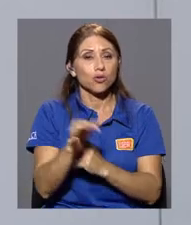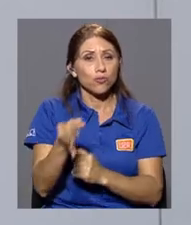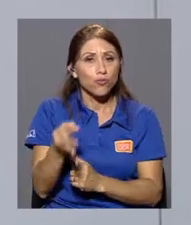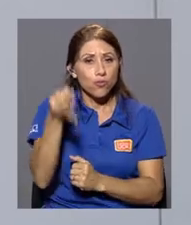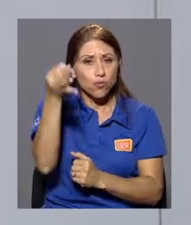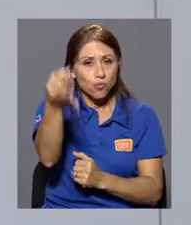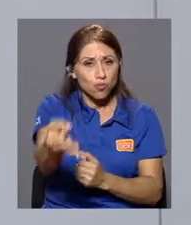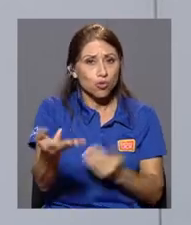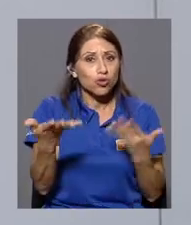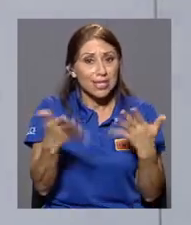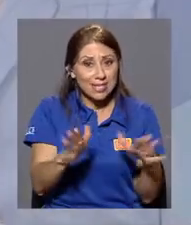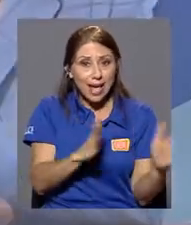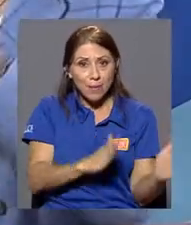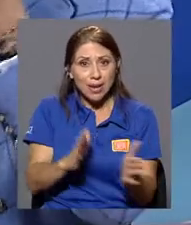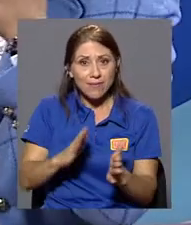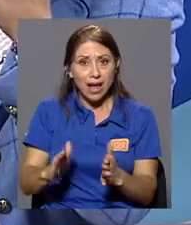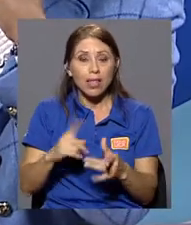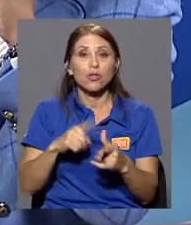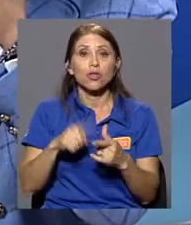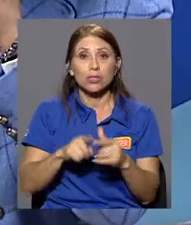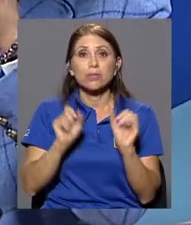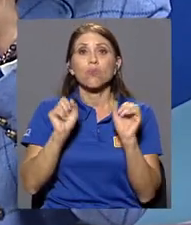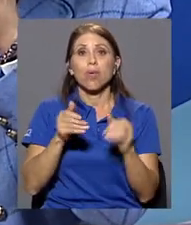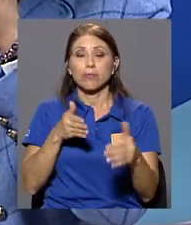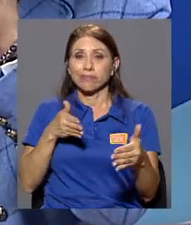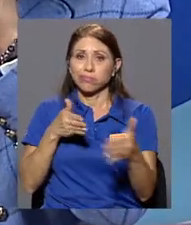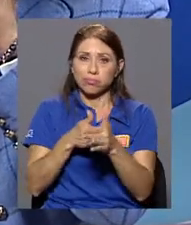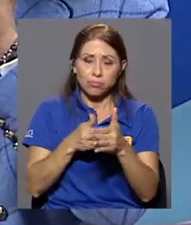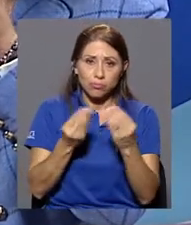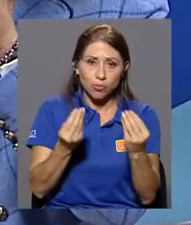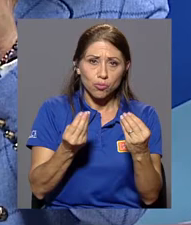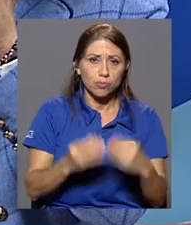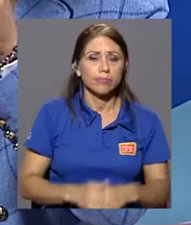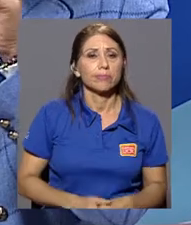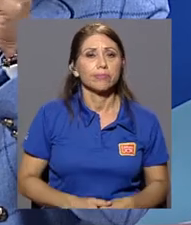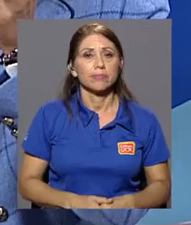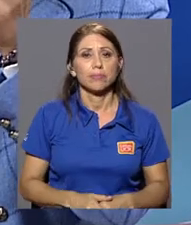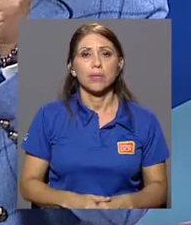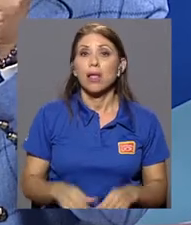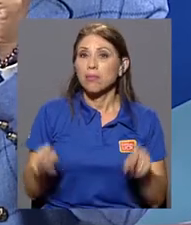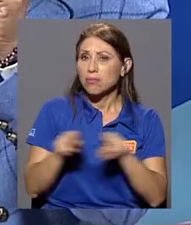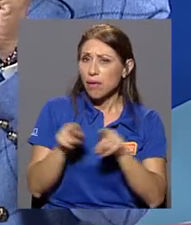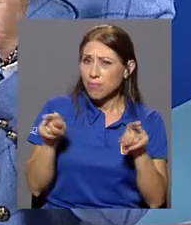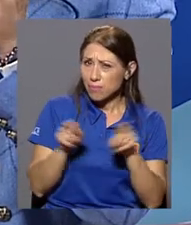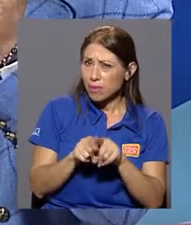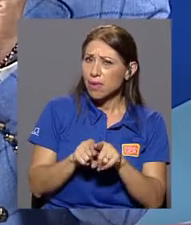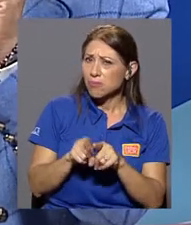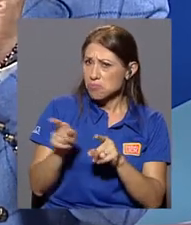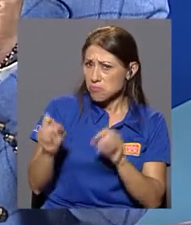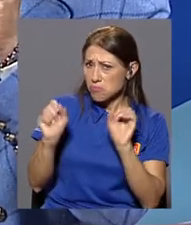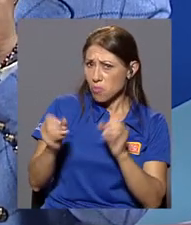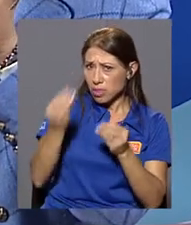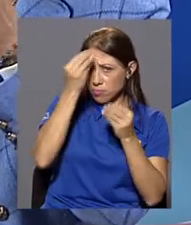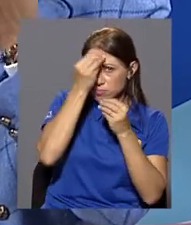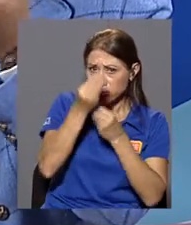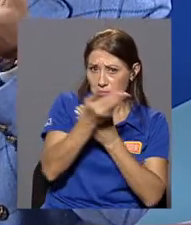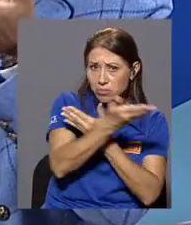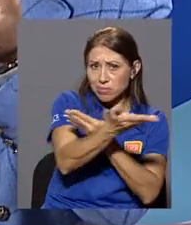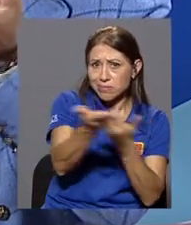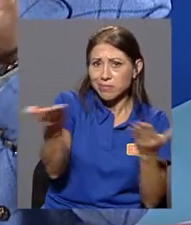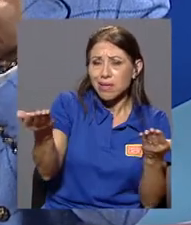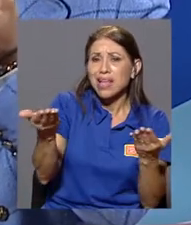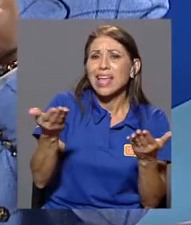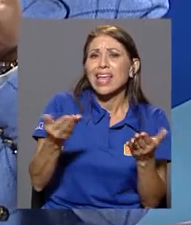vería enormemente afectado. Yo creo que también es bueno darle una idea a la gente, si no es que no la tienen muy clara,